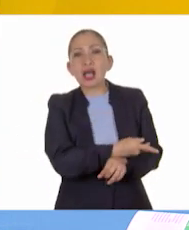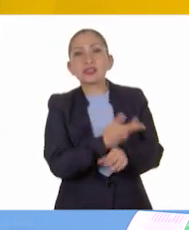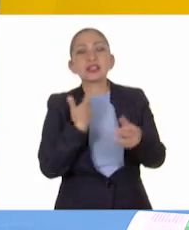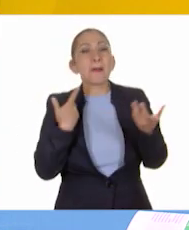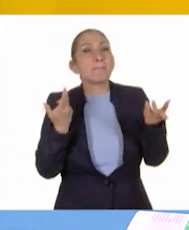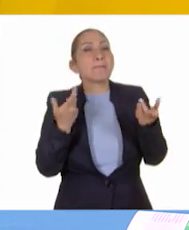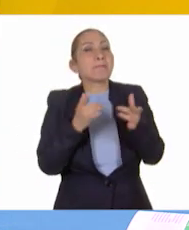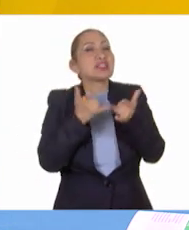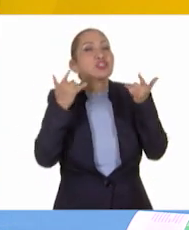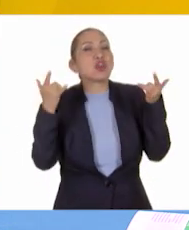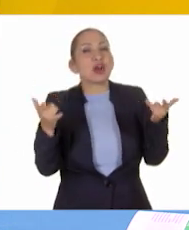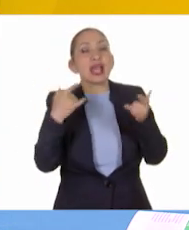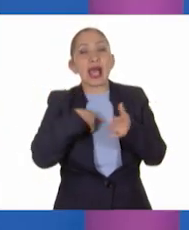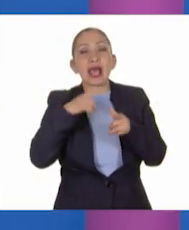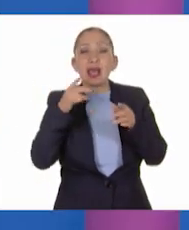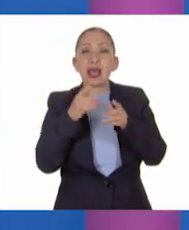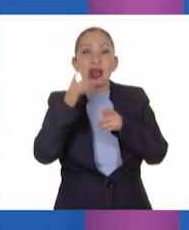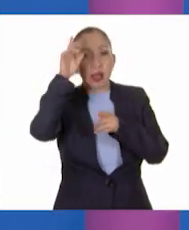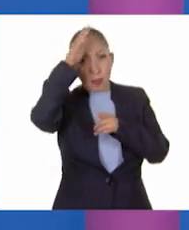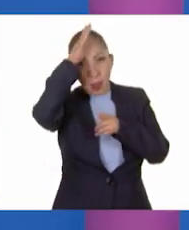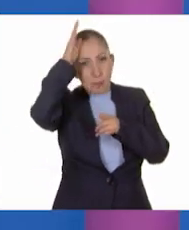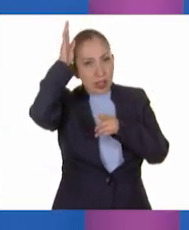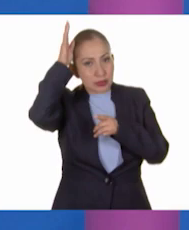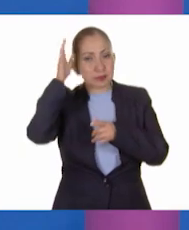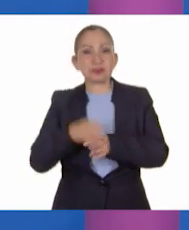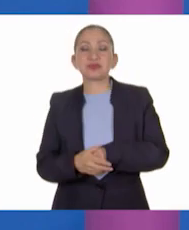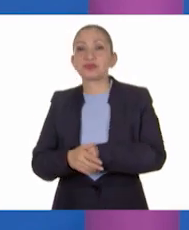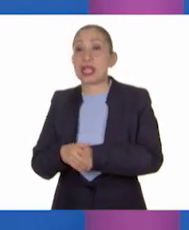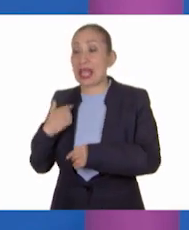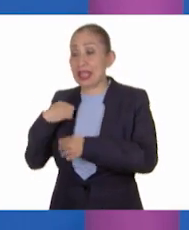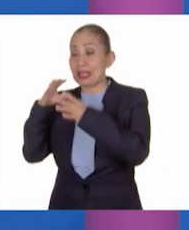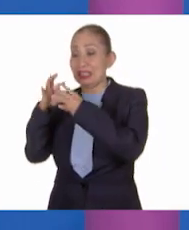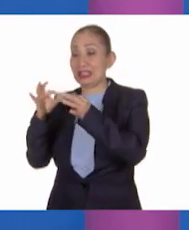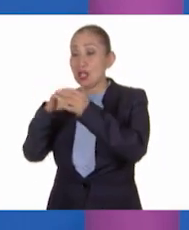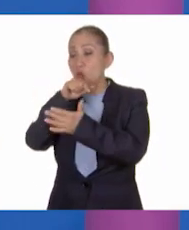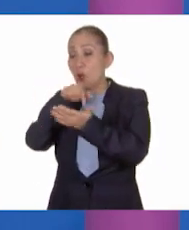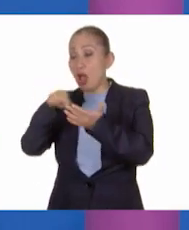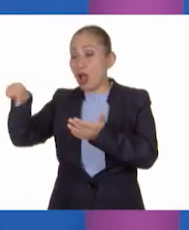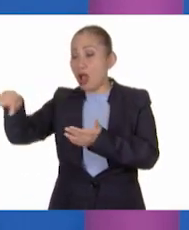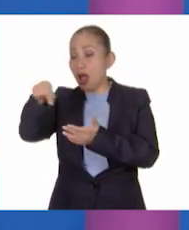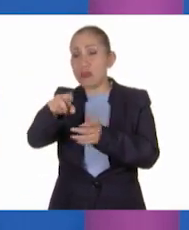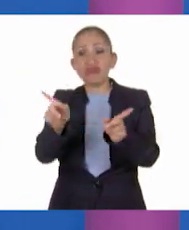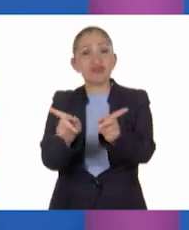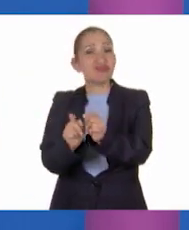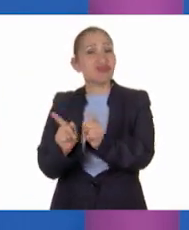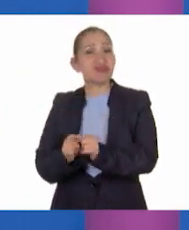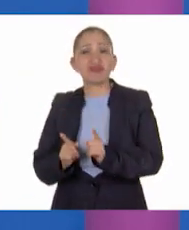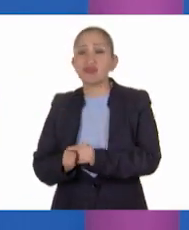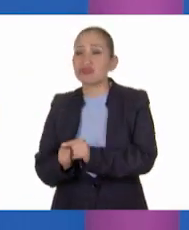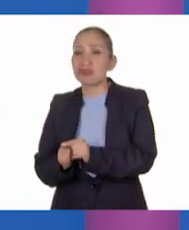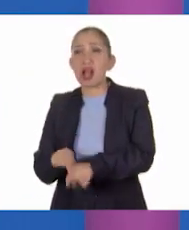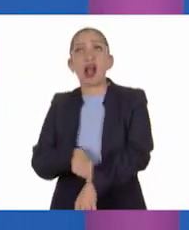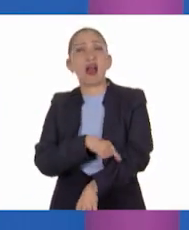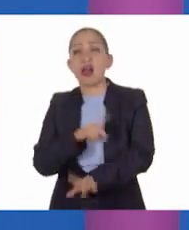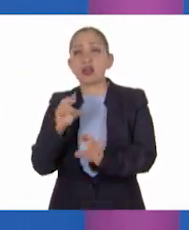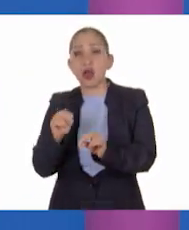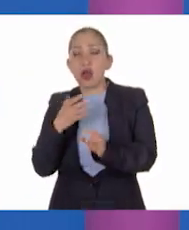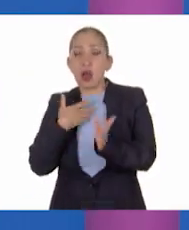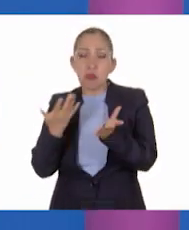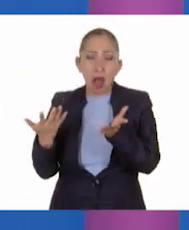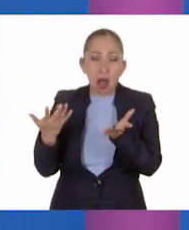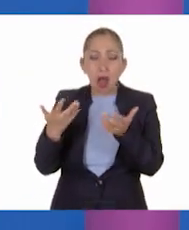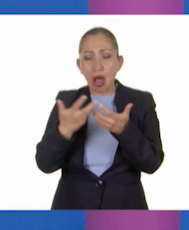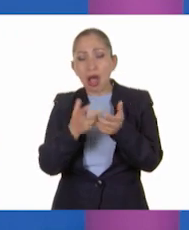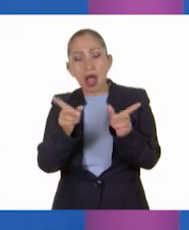los hechos en Los Bomberos? Pues las descripciones de los lugares son breves y están entreveradas a